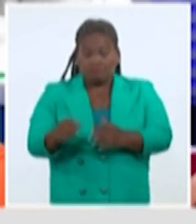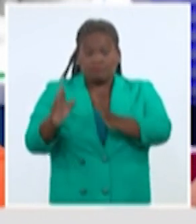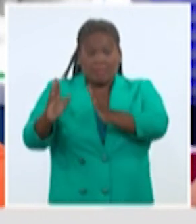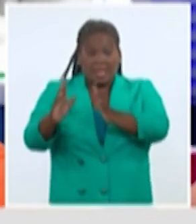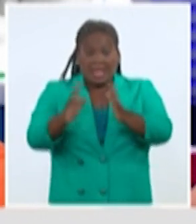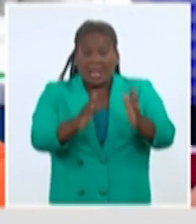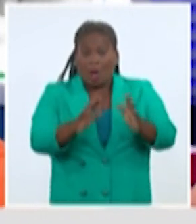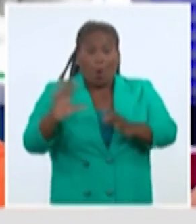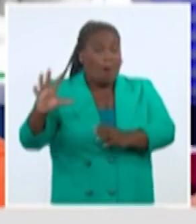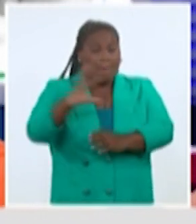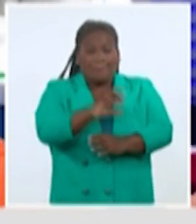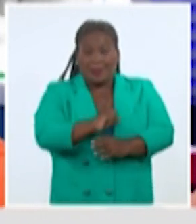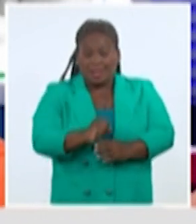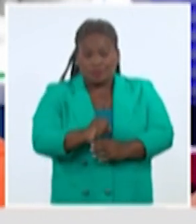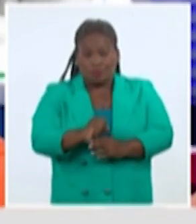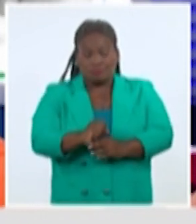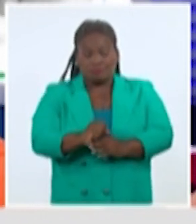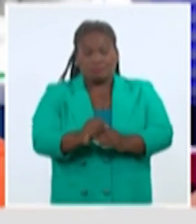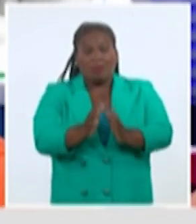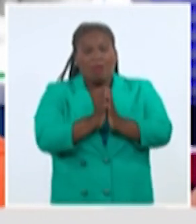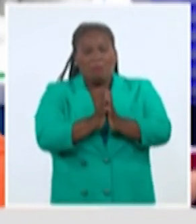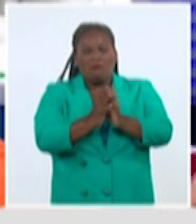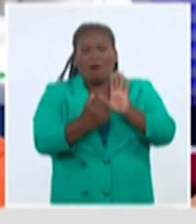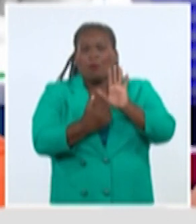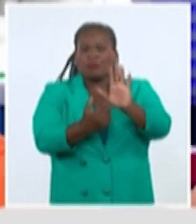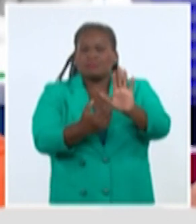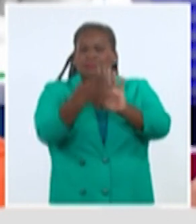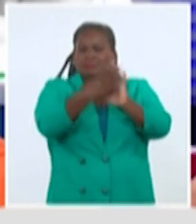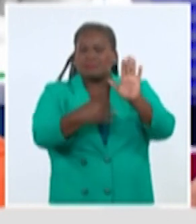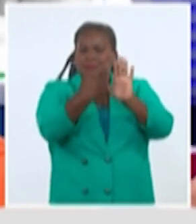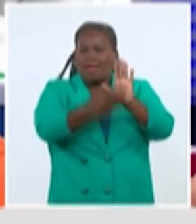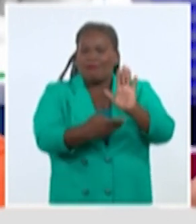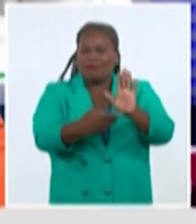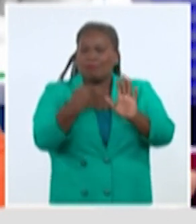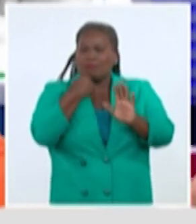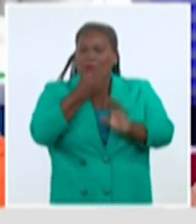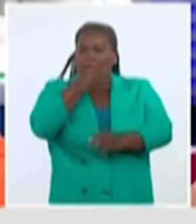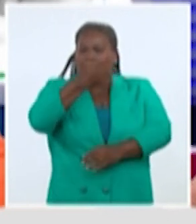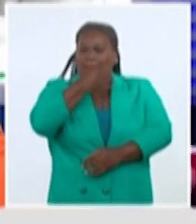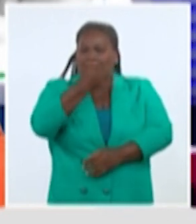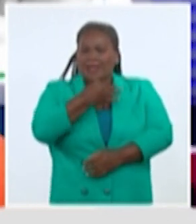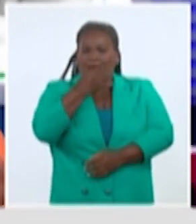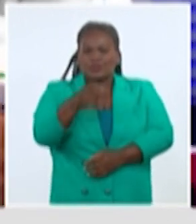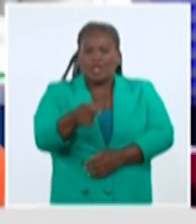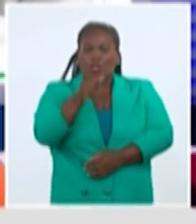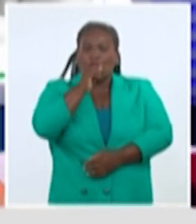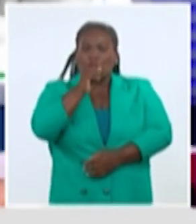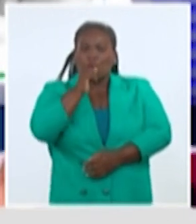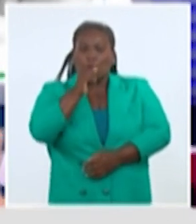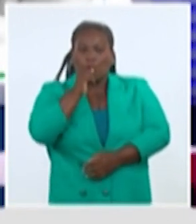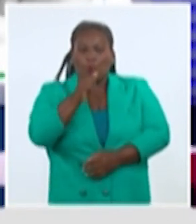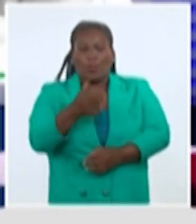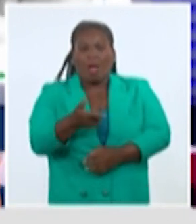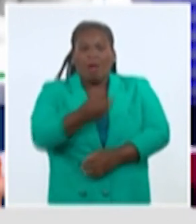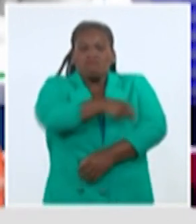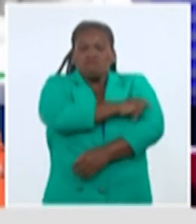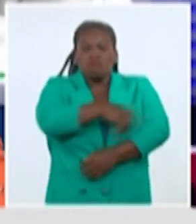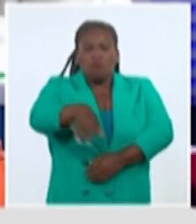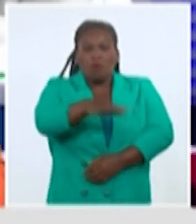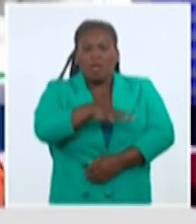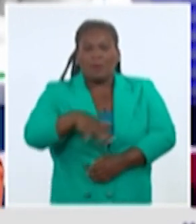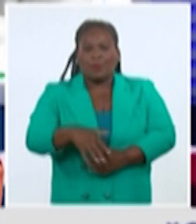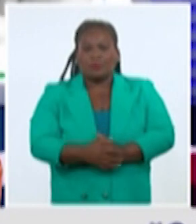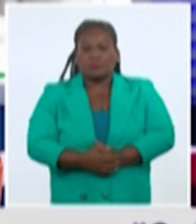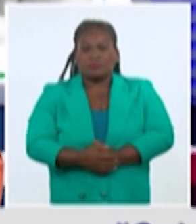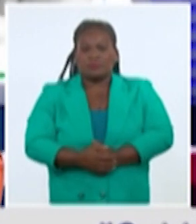ya el gráfico para que la doctora nos comente y sobre todo a partir de las inquietudes de la población, ¿qué puede esperar